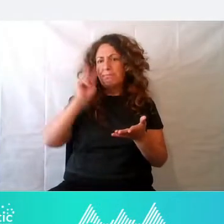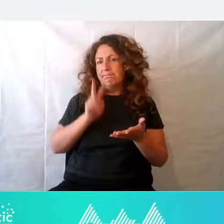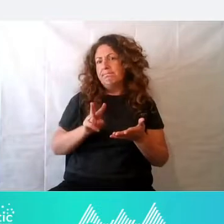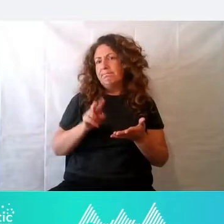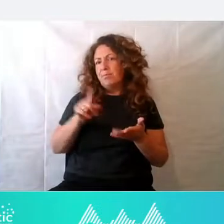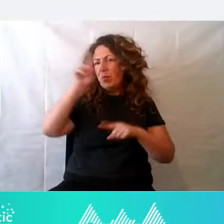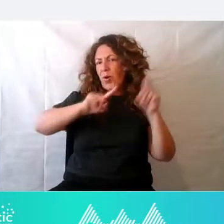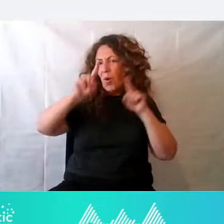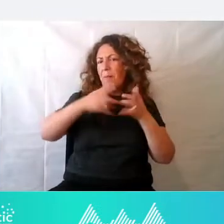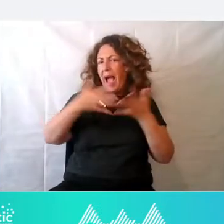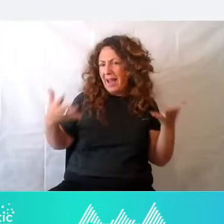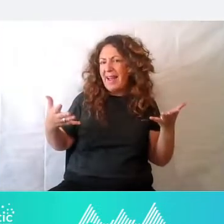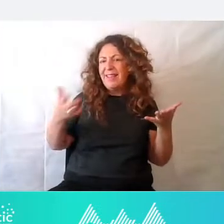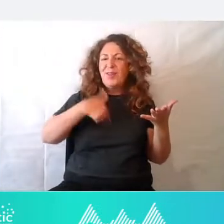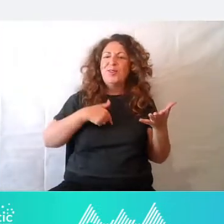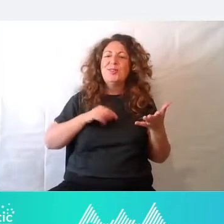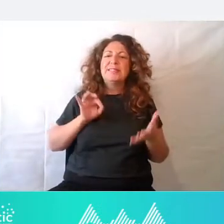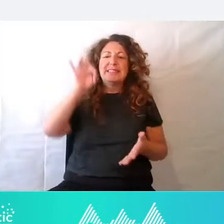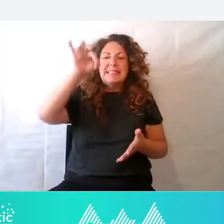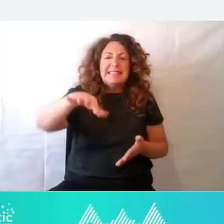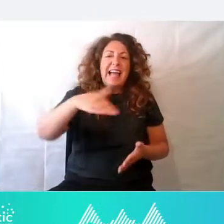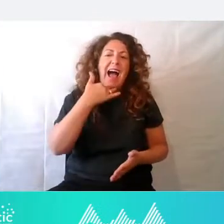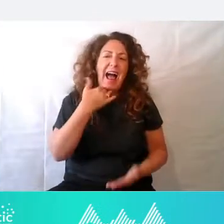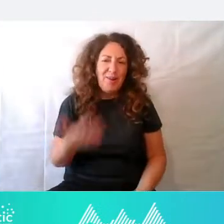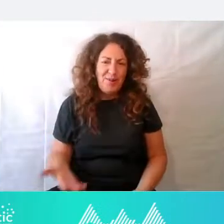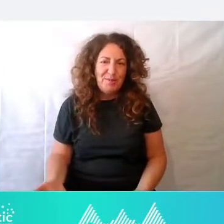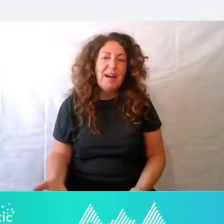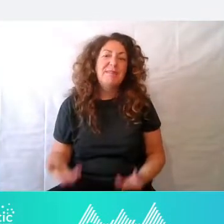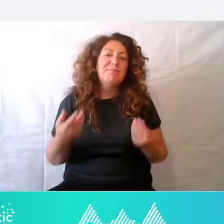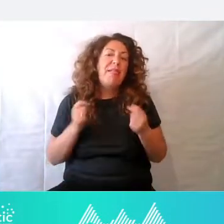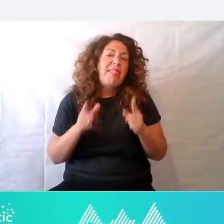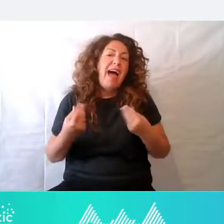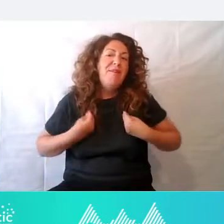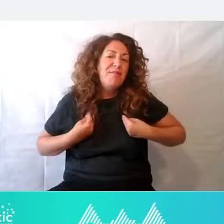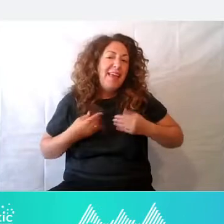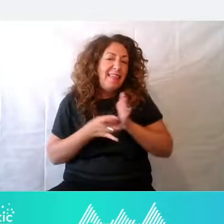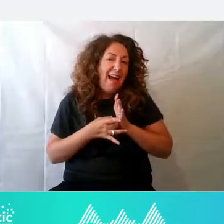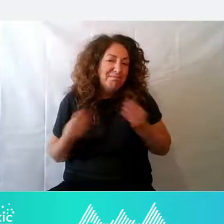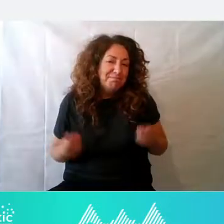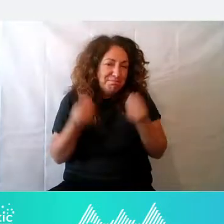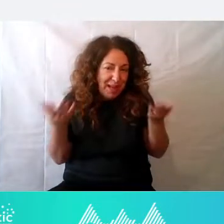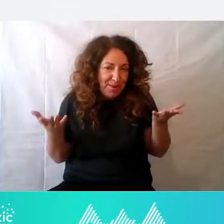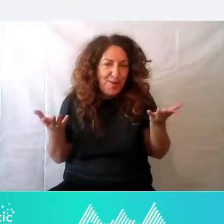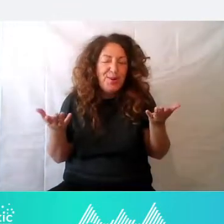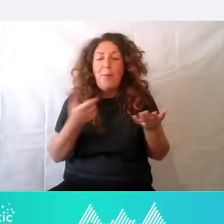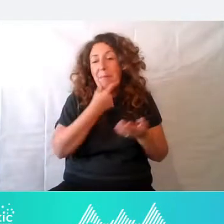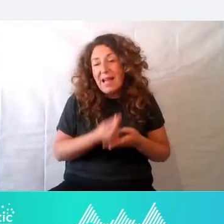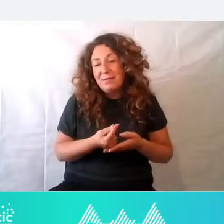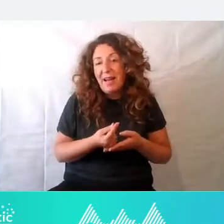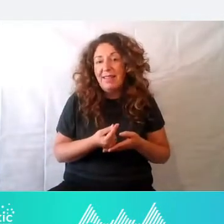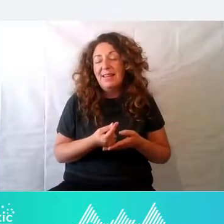nuestro granito de arena en lo que podemos que es hacerle la vida más fácil a los a los enfermos de la y aquellos que tengan